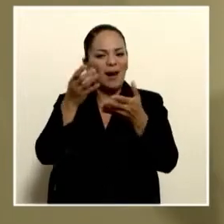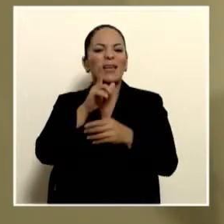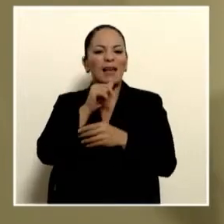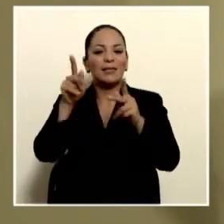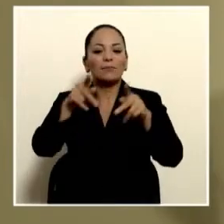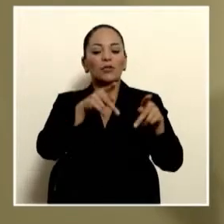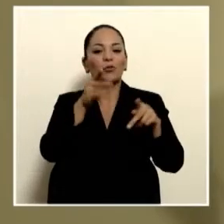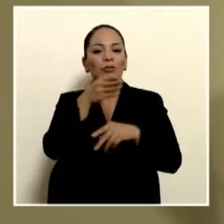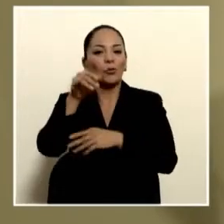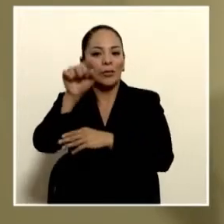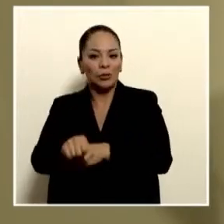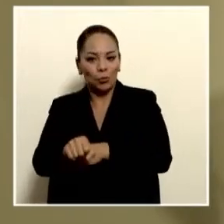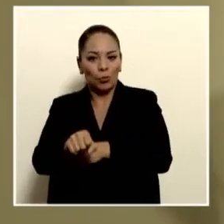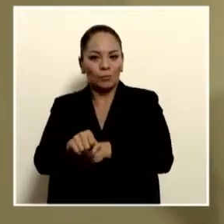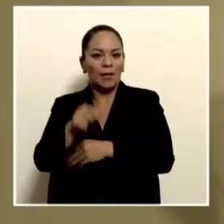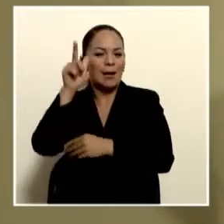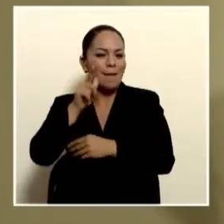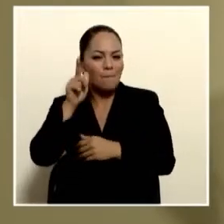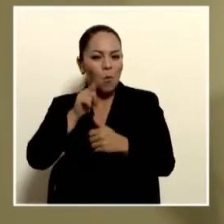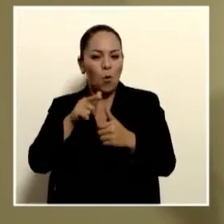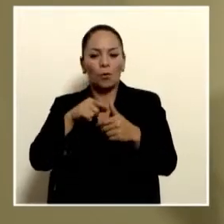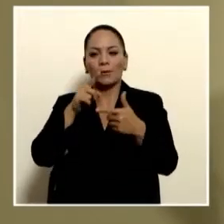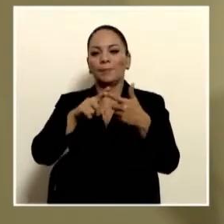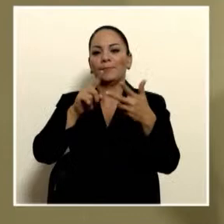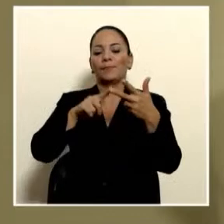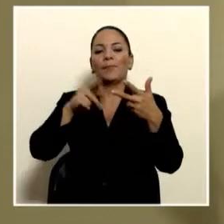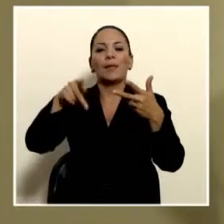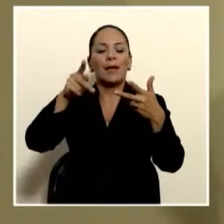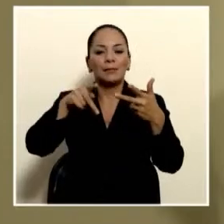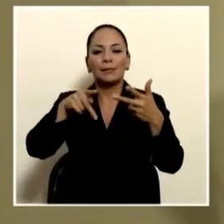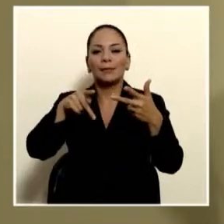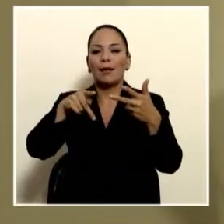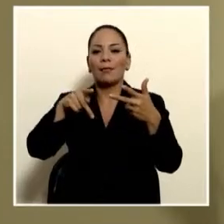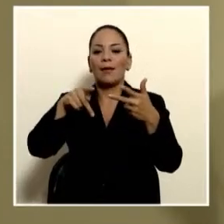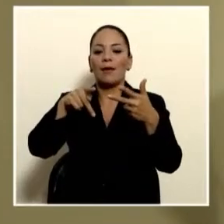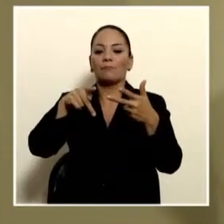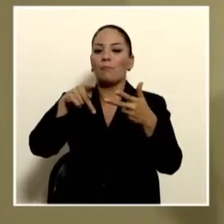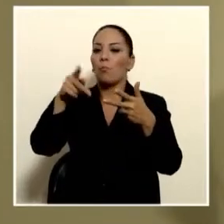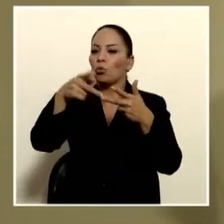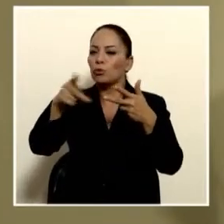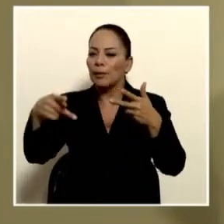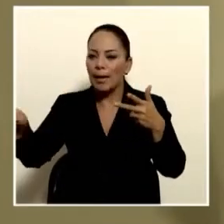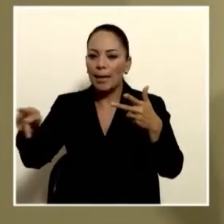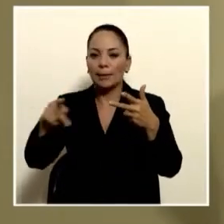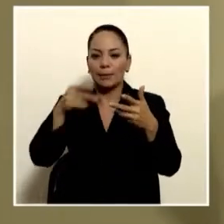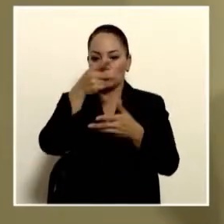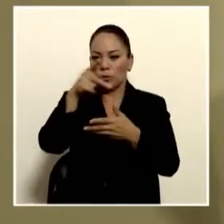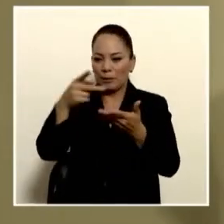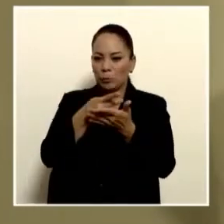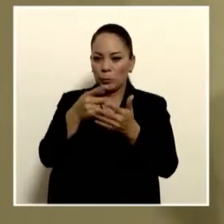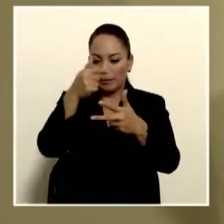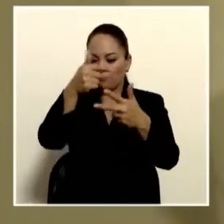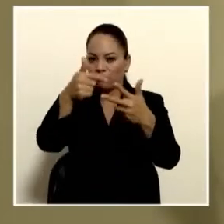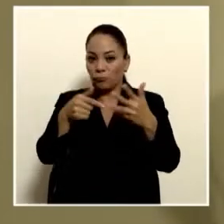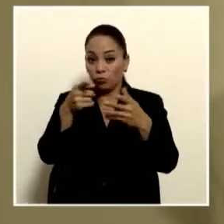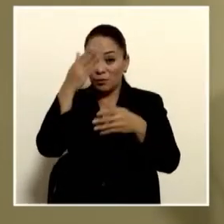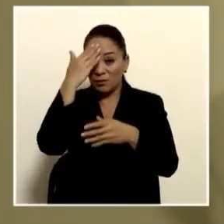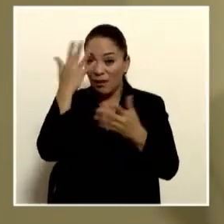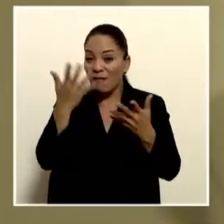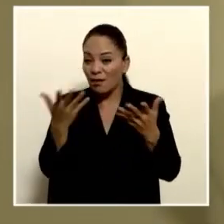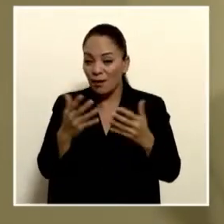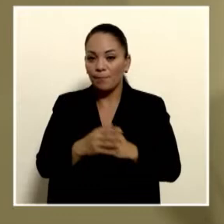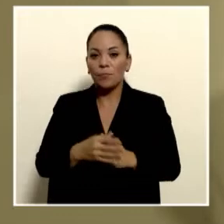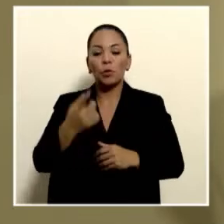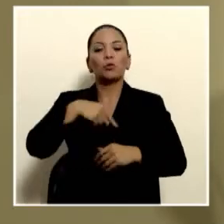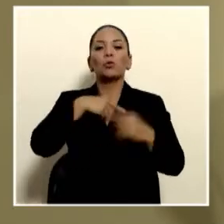números, y la gente de Limón, y la gente del centro de Punta Arenas. ¿Saben qué?